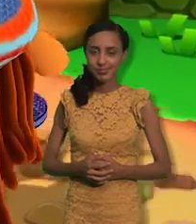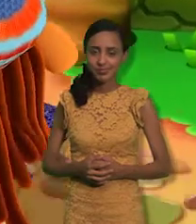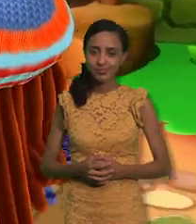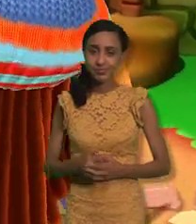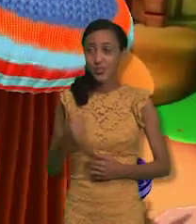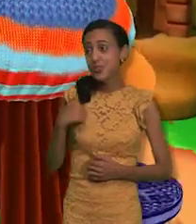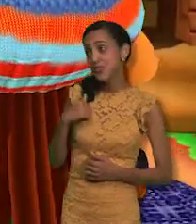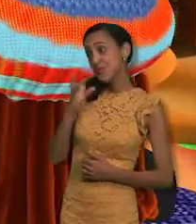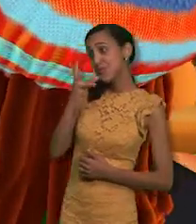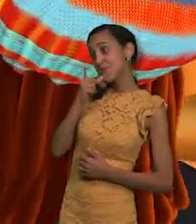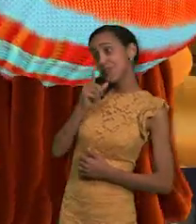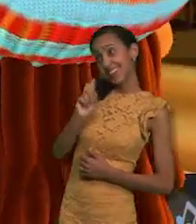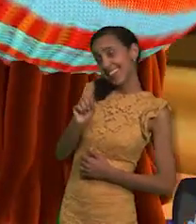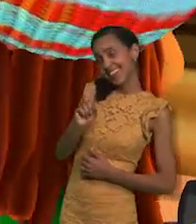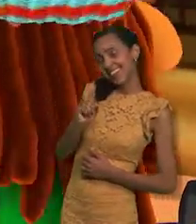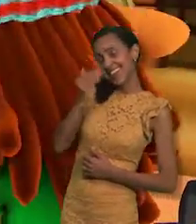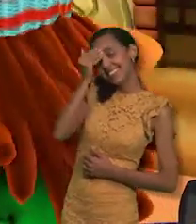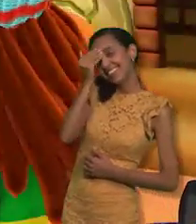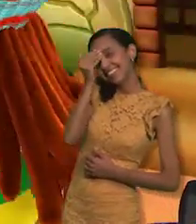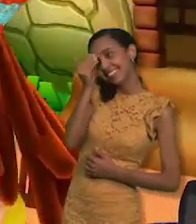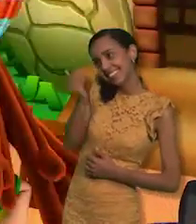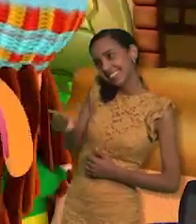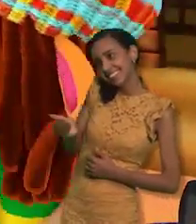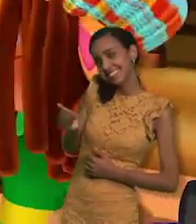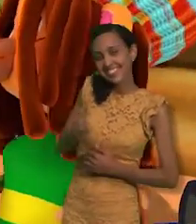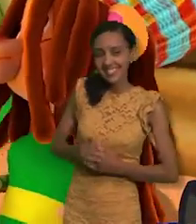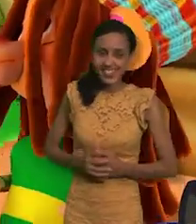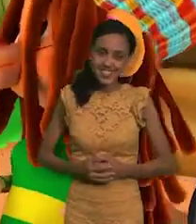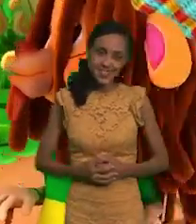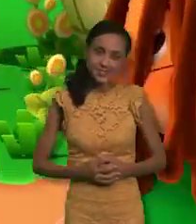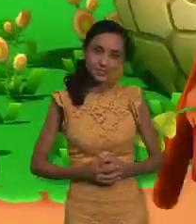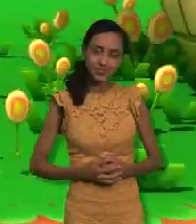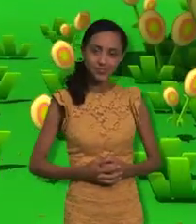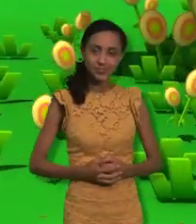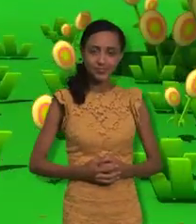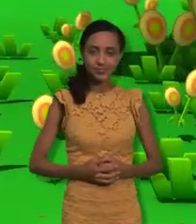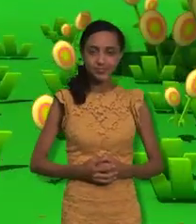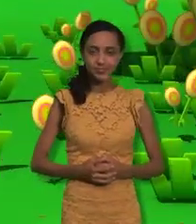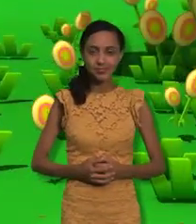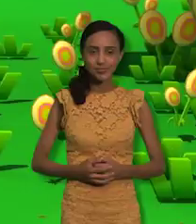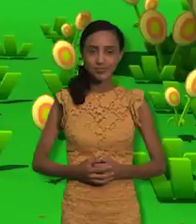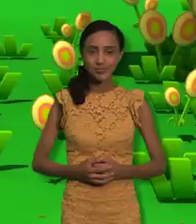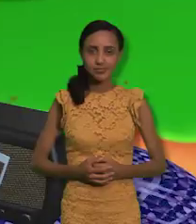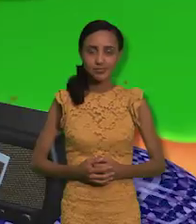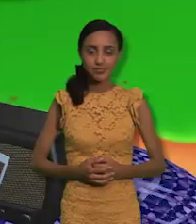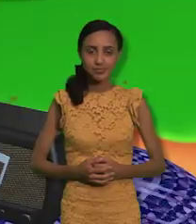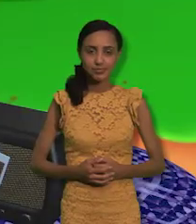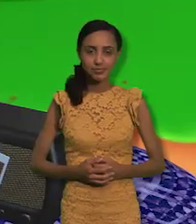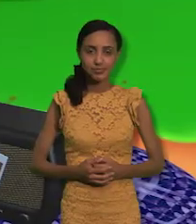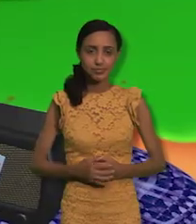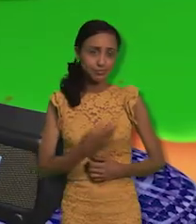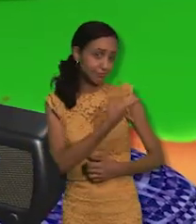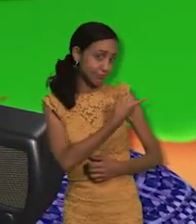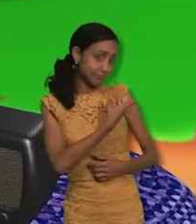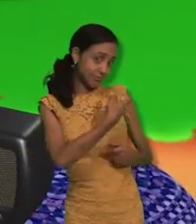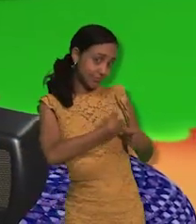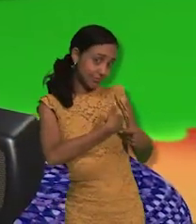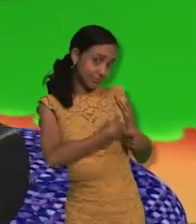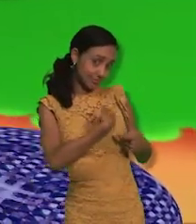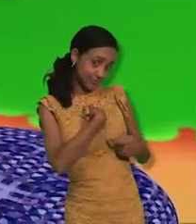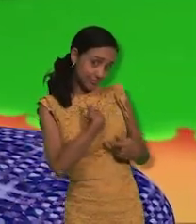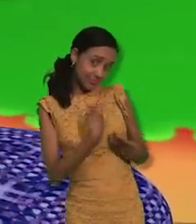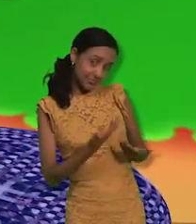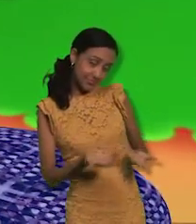Cómo no soy bonita, te lo agradezco más. ¿Te quieres